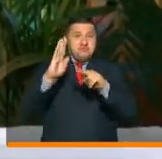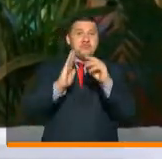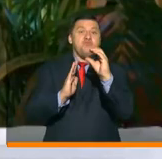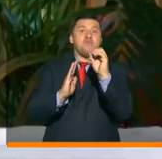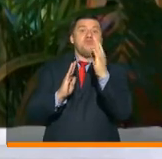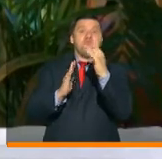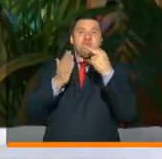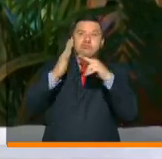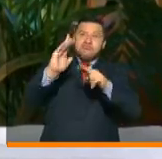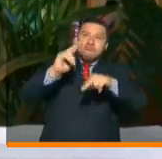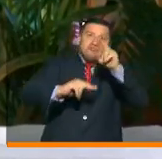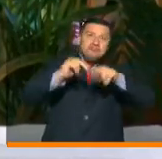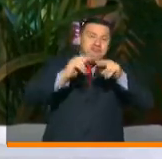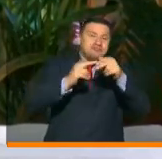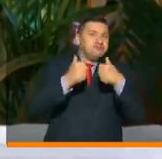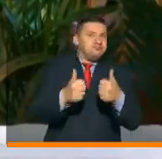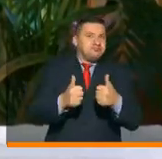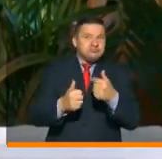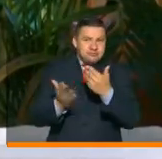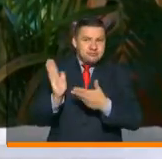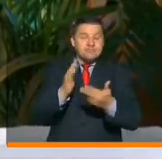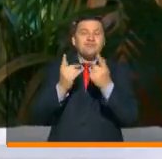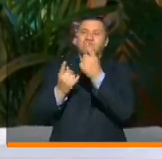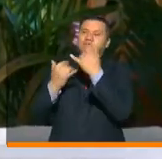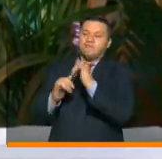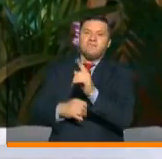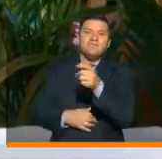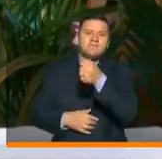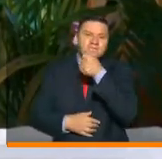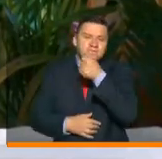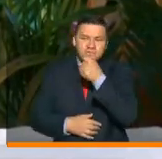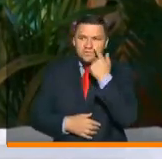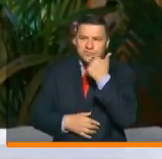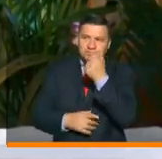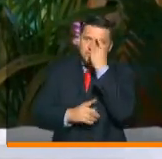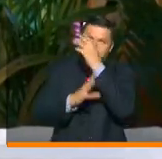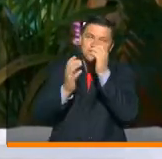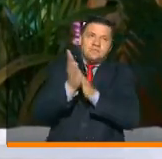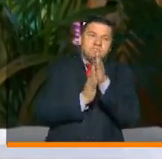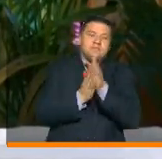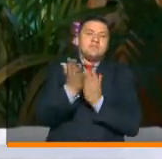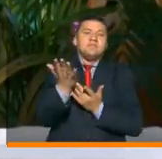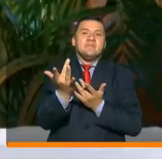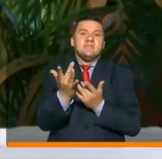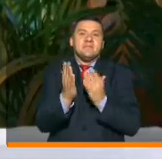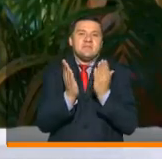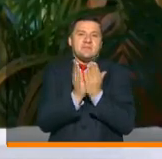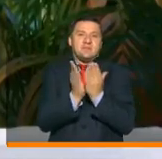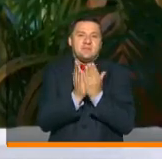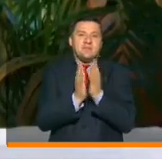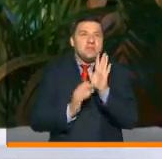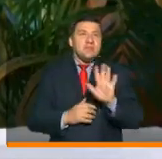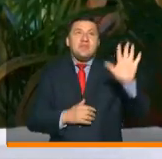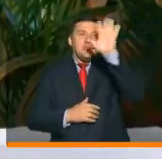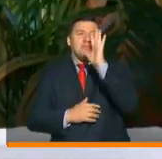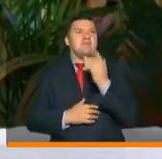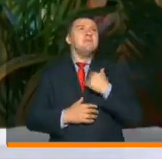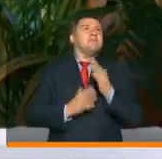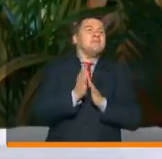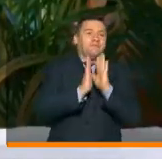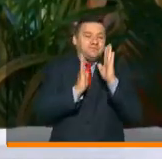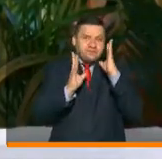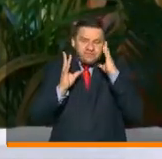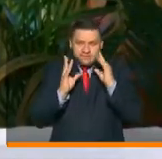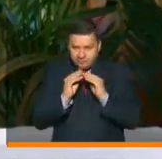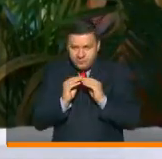realidad el retorno. Y quisiera, presidente, terminar con una noticia muy esperada por los secretarios de Educación de todo el país. Hemos